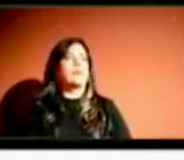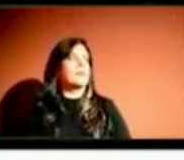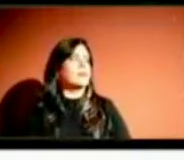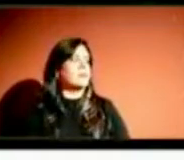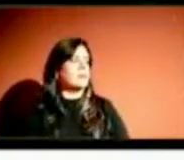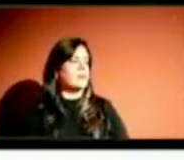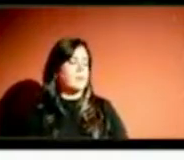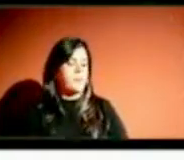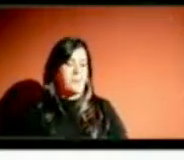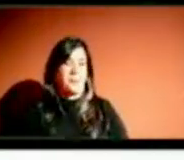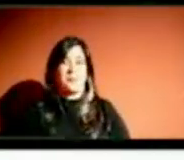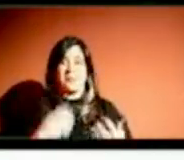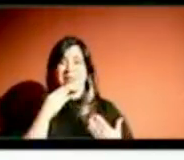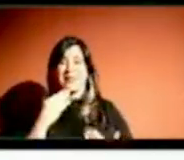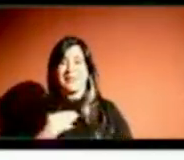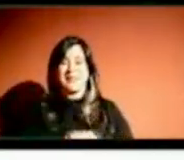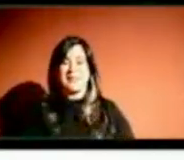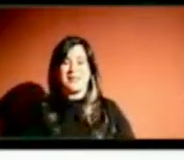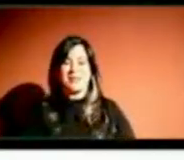Muchas gracias, Johanna.